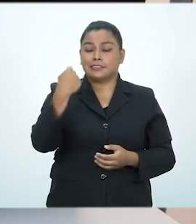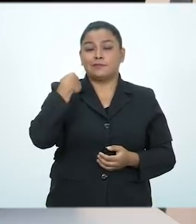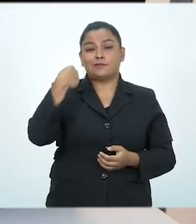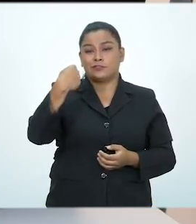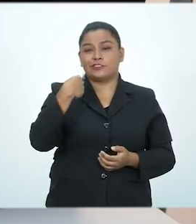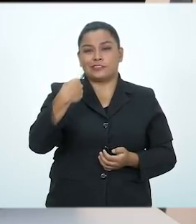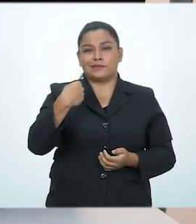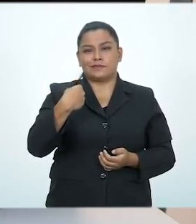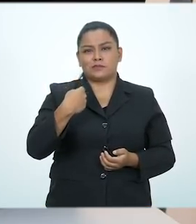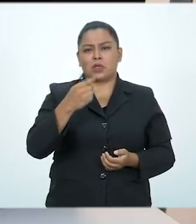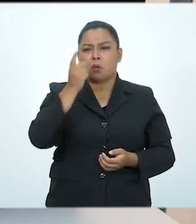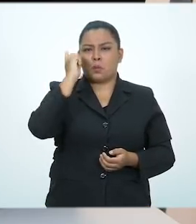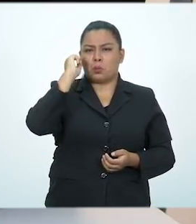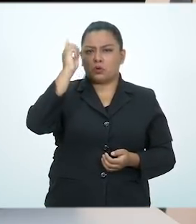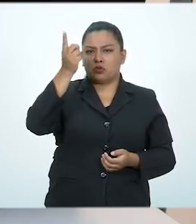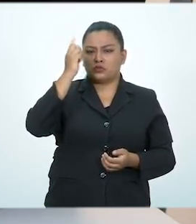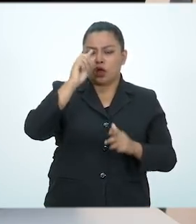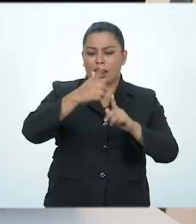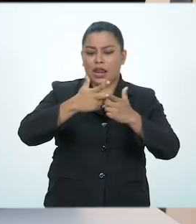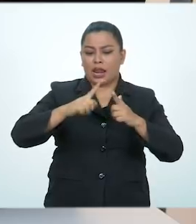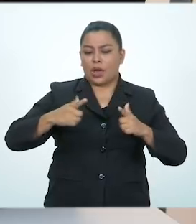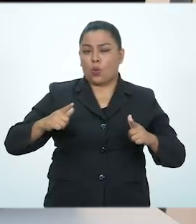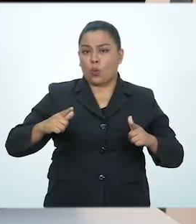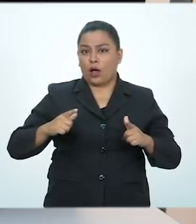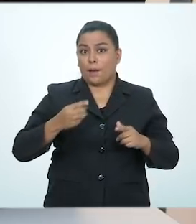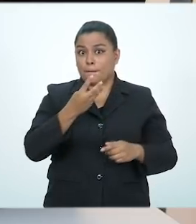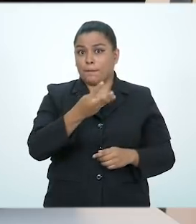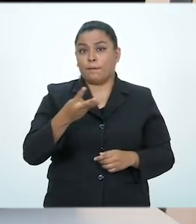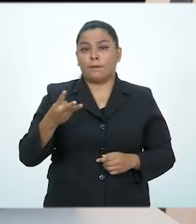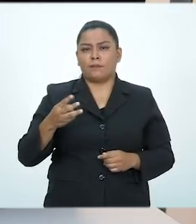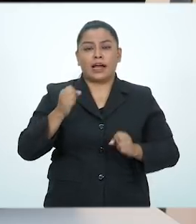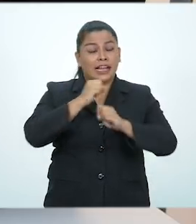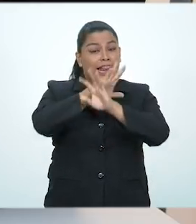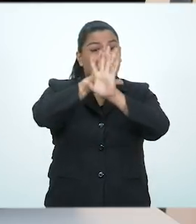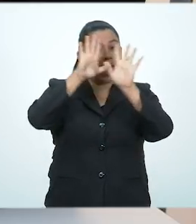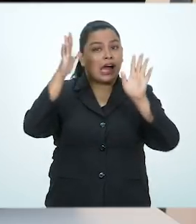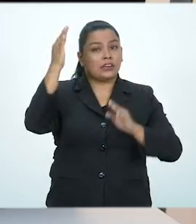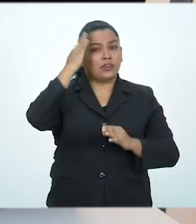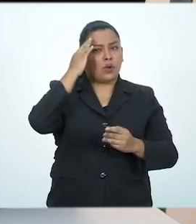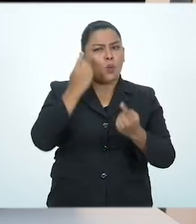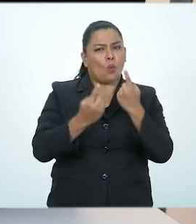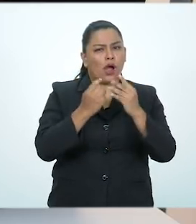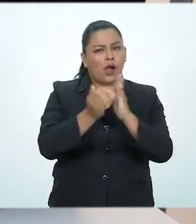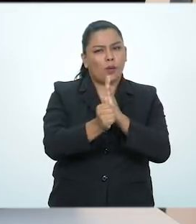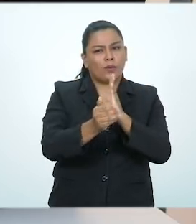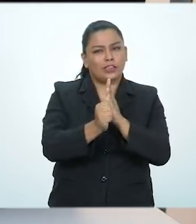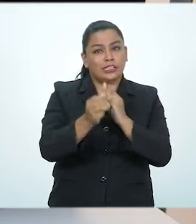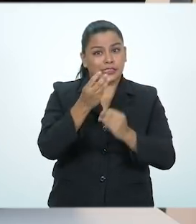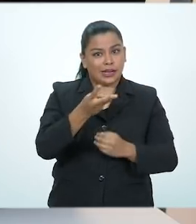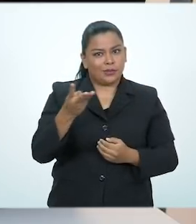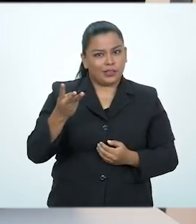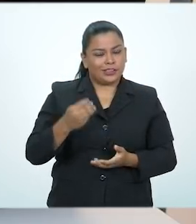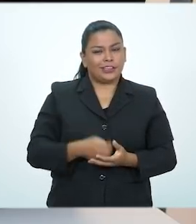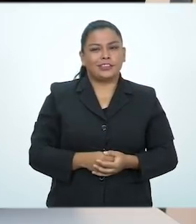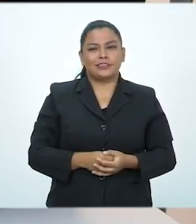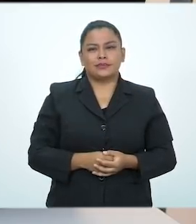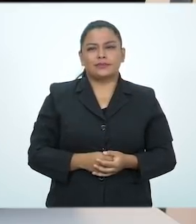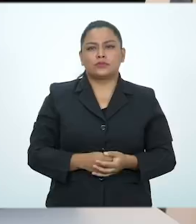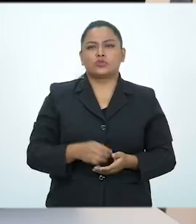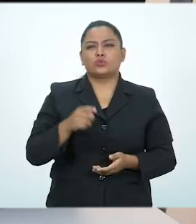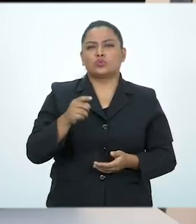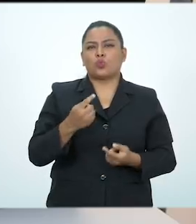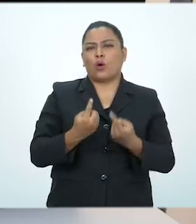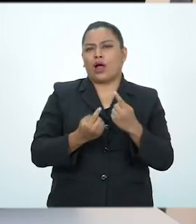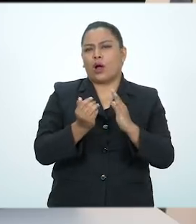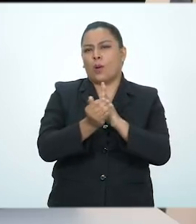Es importante que los docentes de lenguaje y literatura tengamos claro cuáles son las competencias de la asignatura, ya